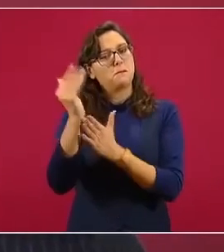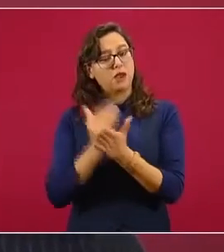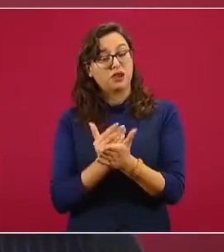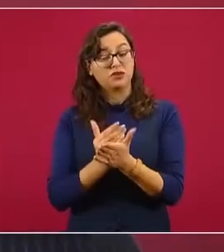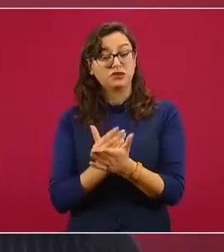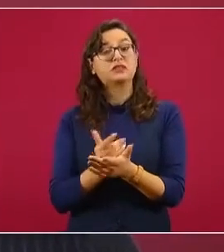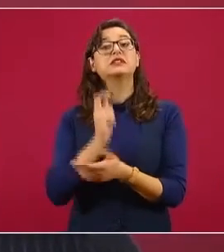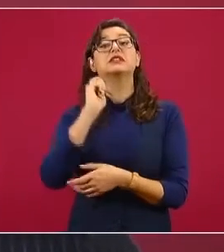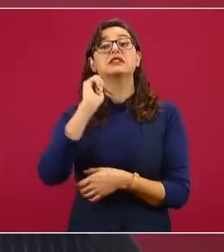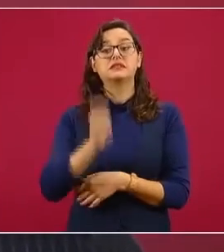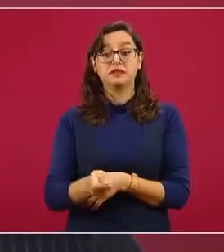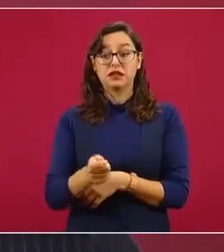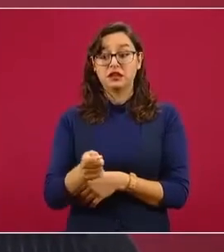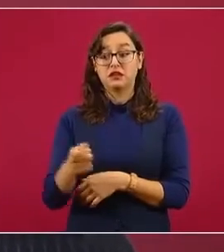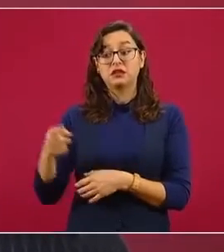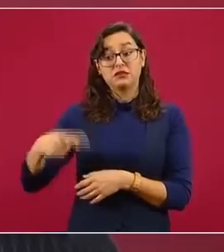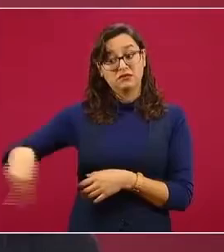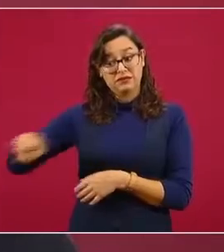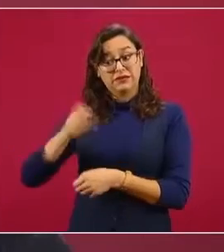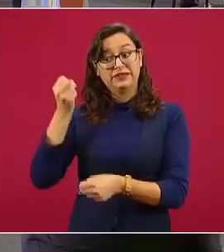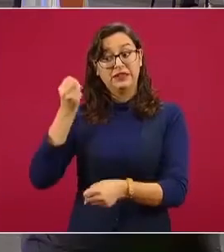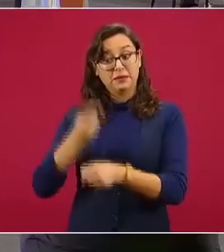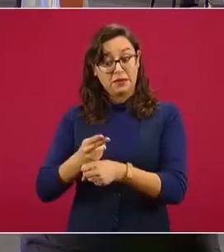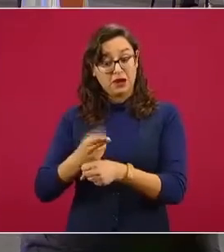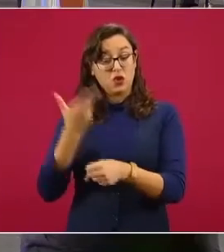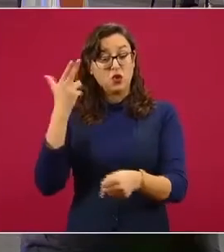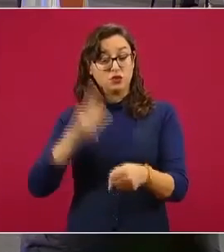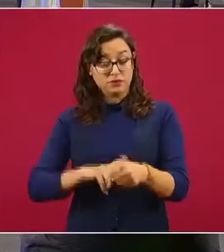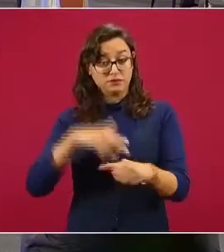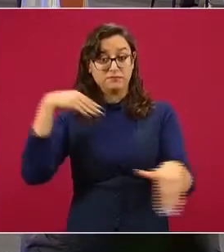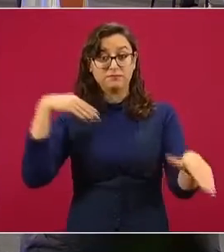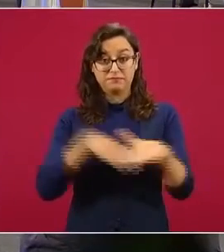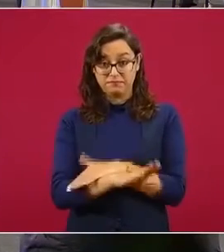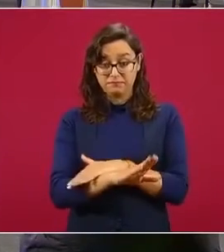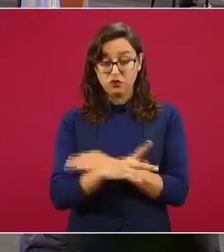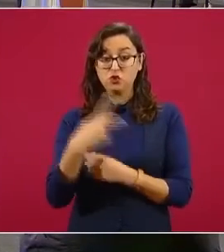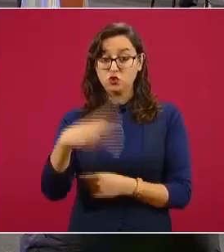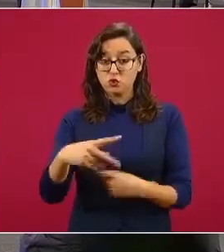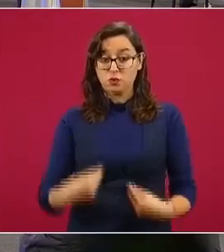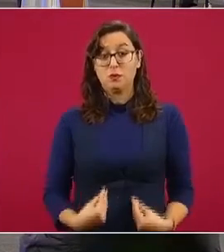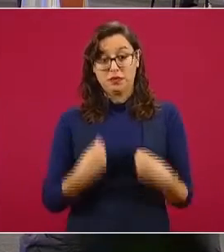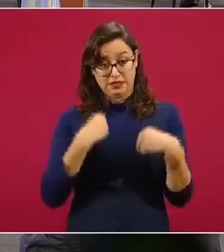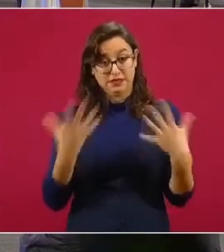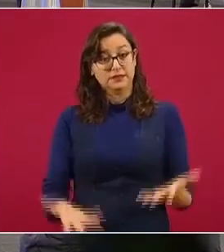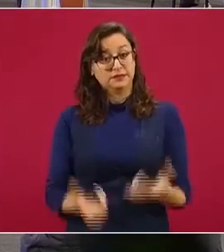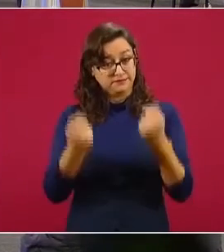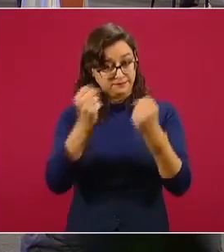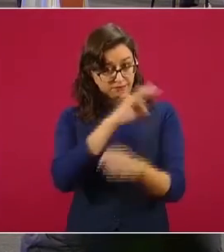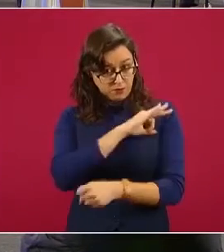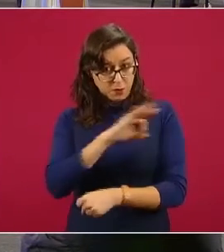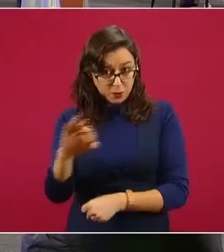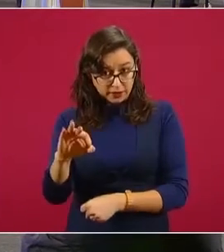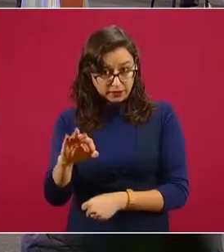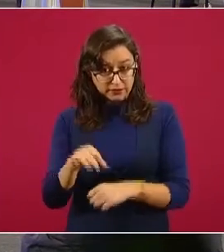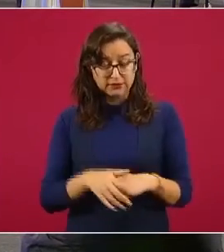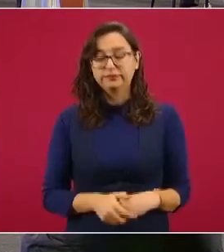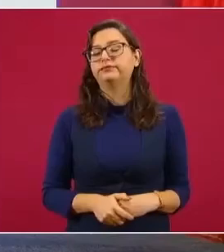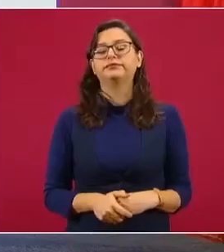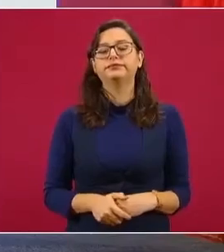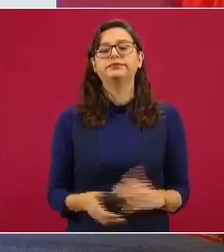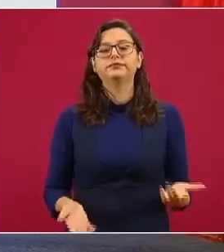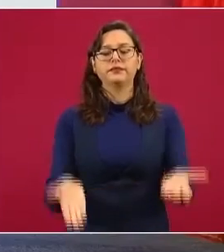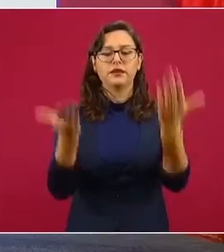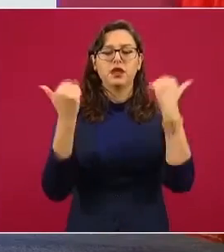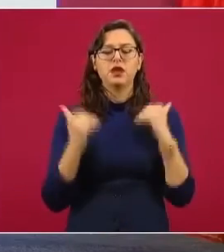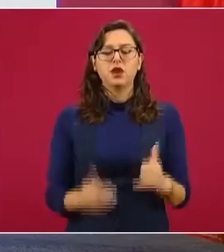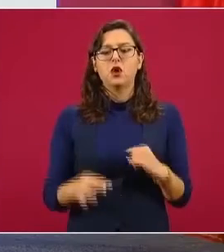tiempo puede salvar la vida. La siguiente. Finalmente tenemos el informe sobre